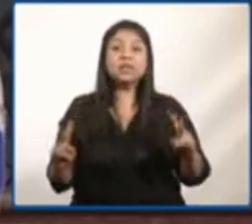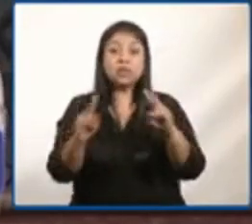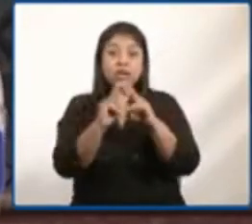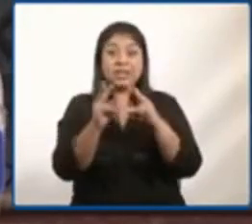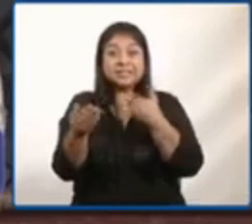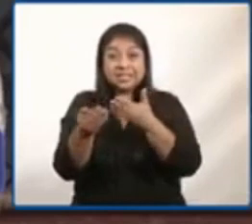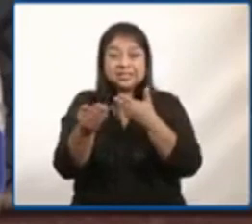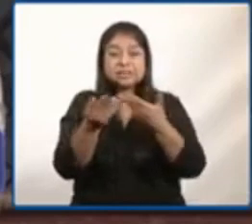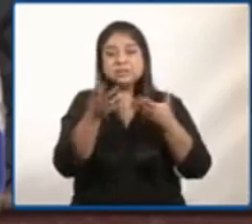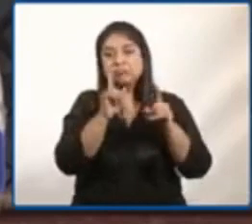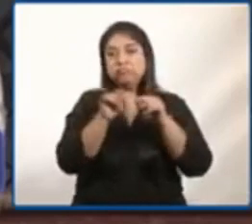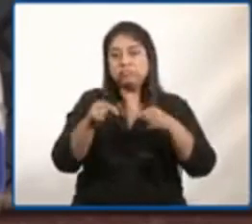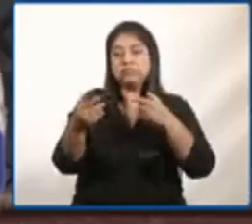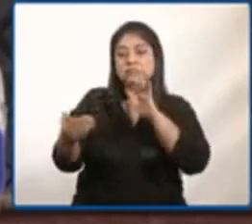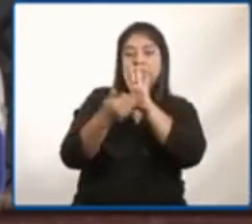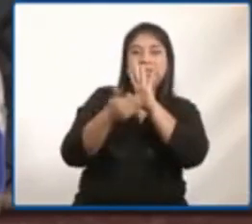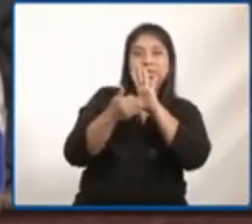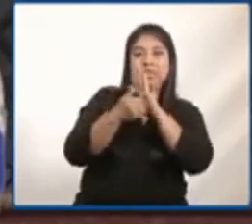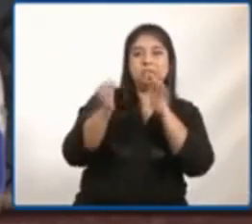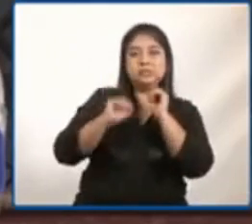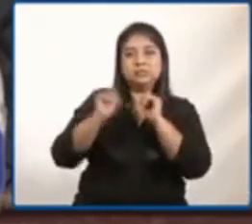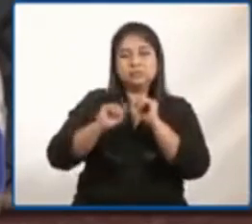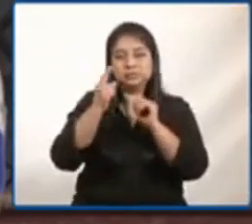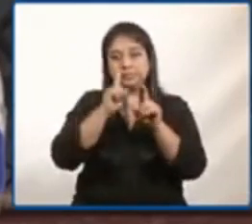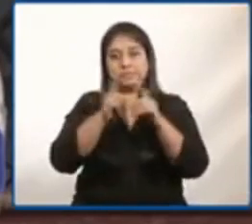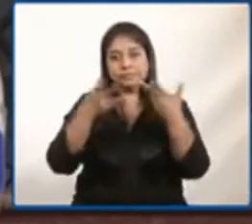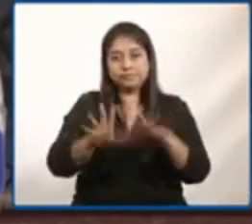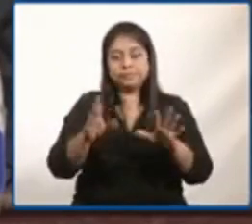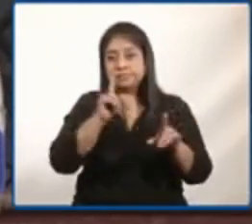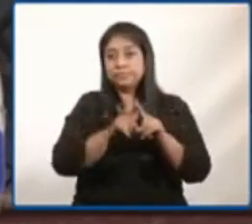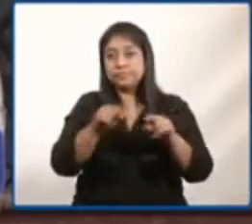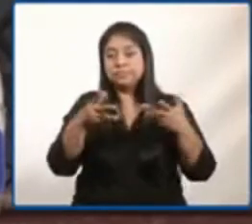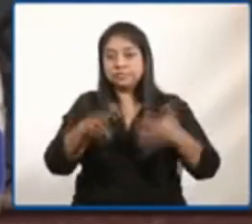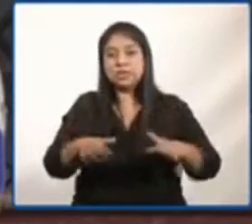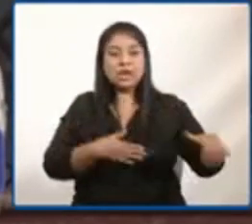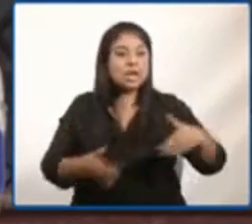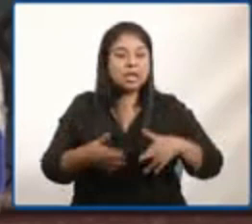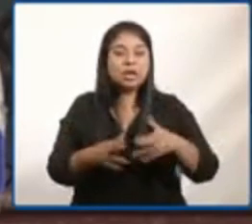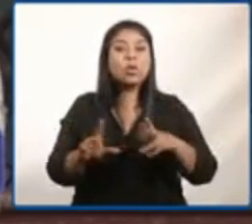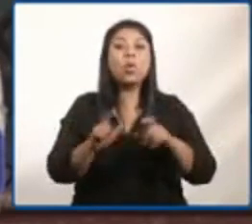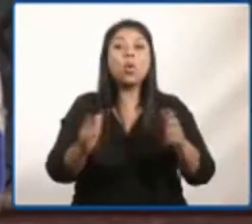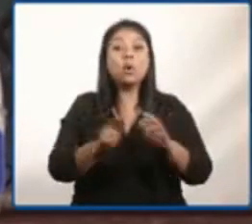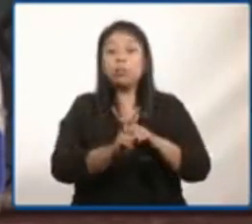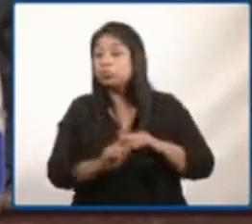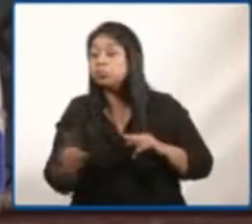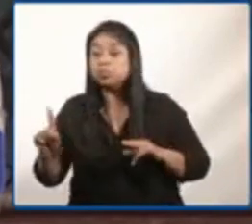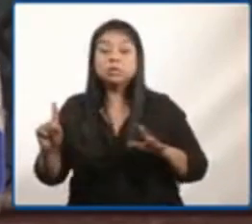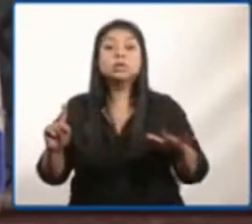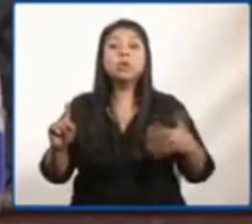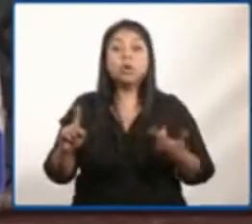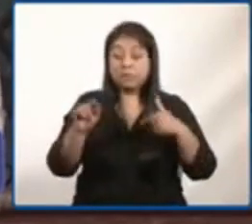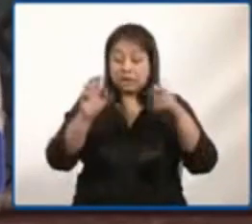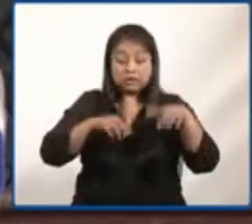de afectación directa, y hay establecidas, por ejemplo, tres rutas de evacuación, una que trasladaría a las personas